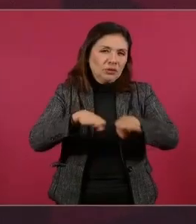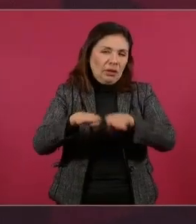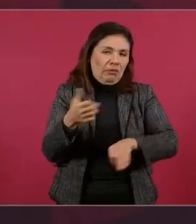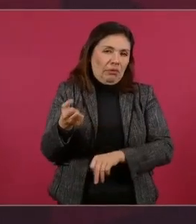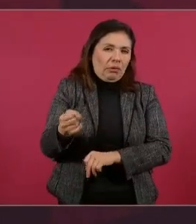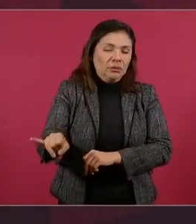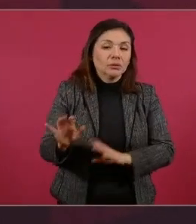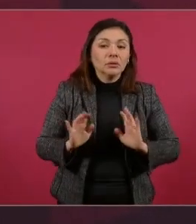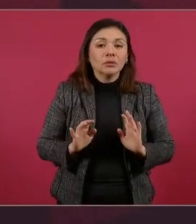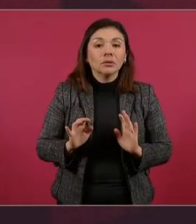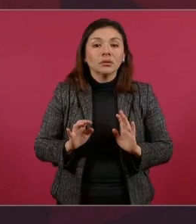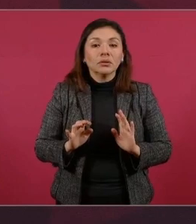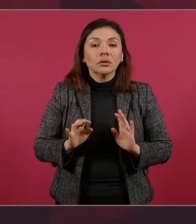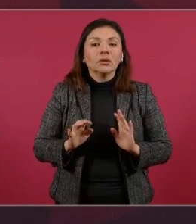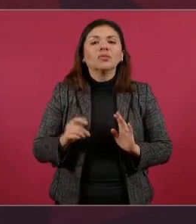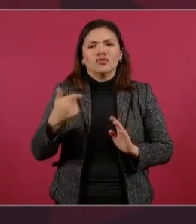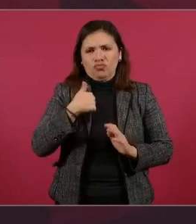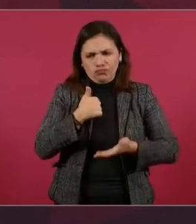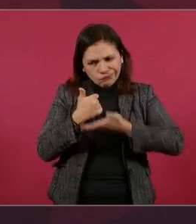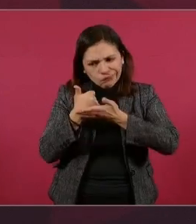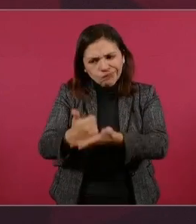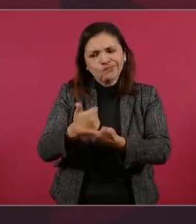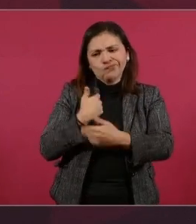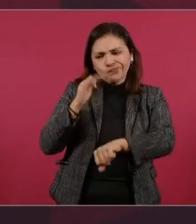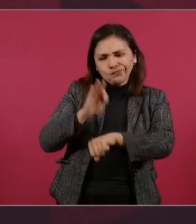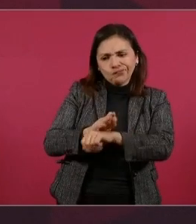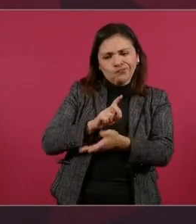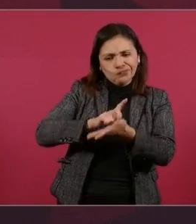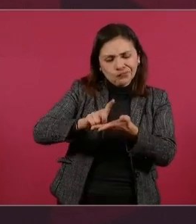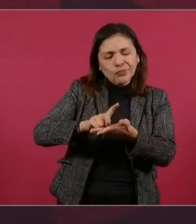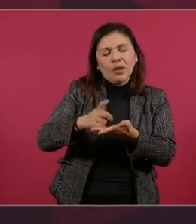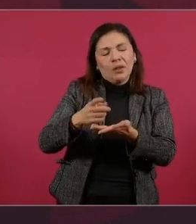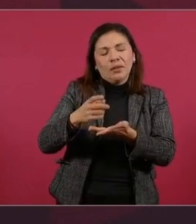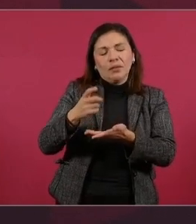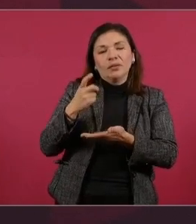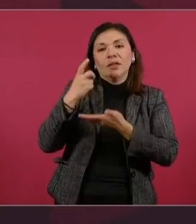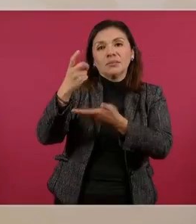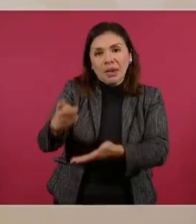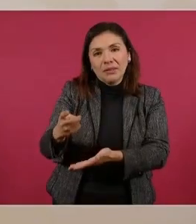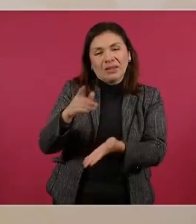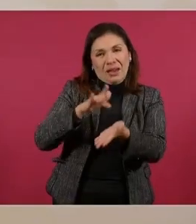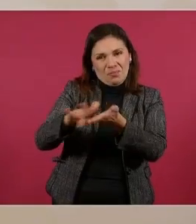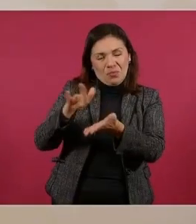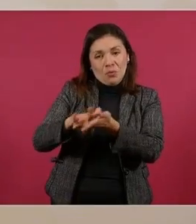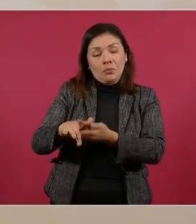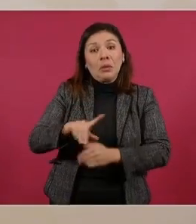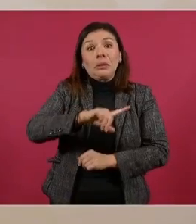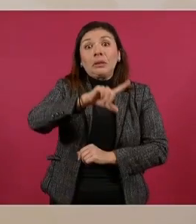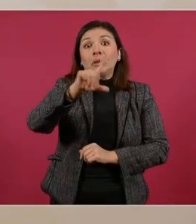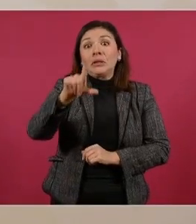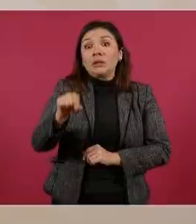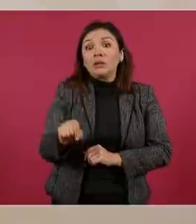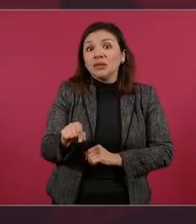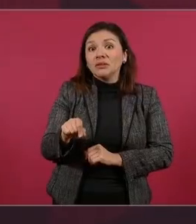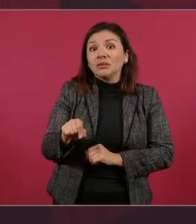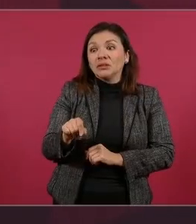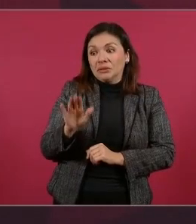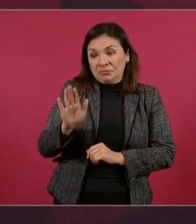eh que les entregan apoyos y ya después es la amenaza